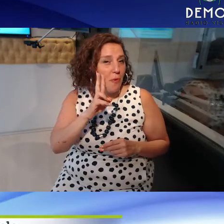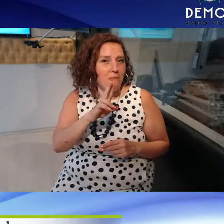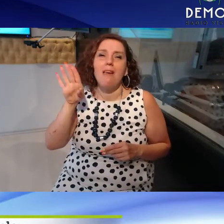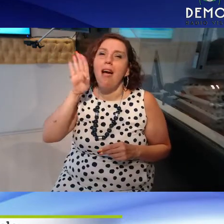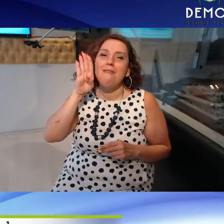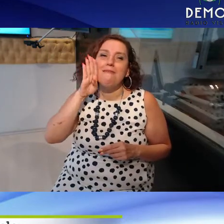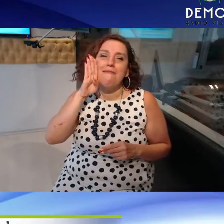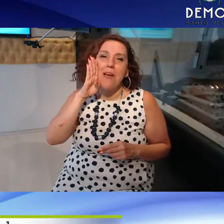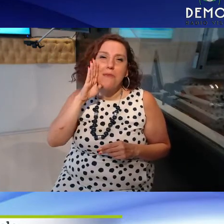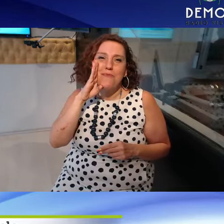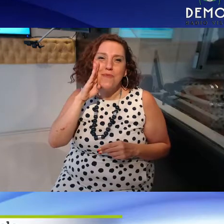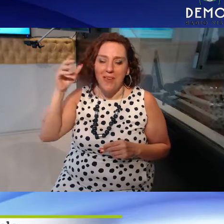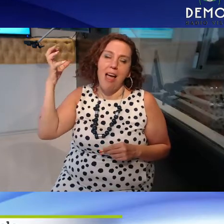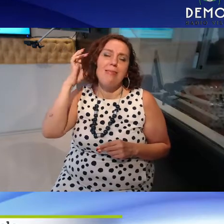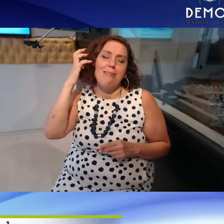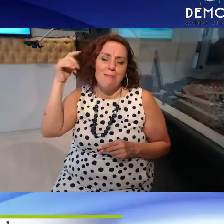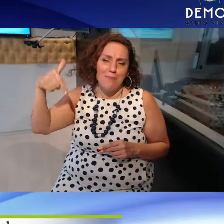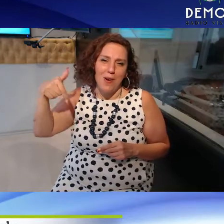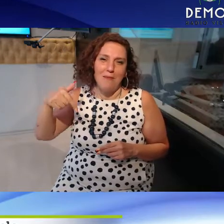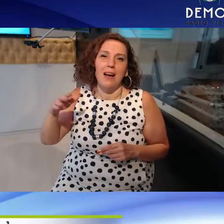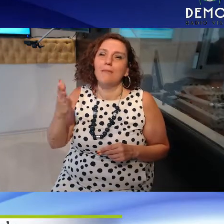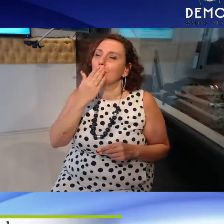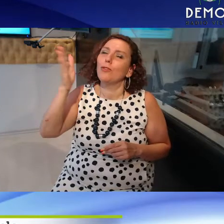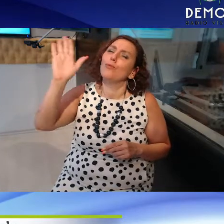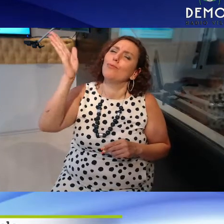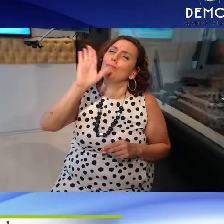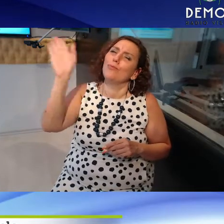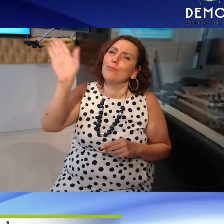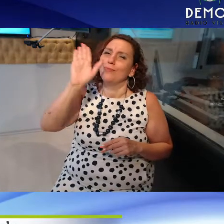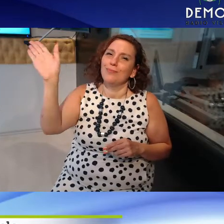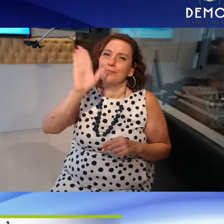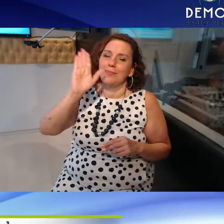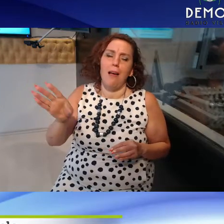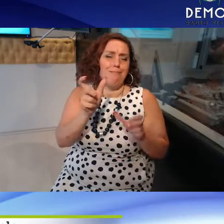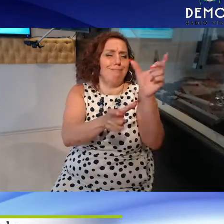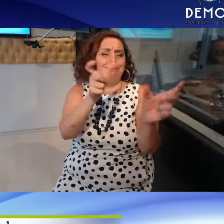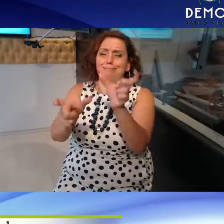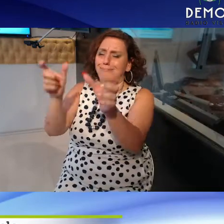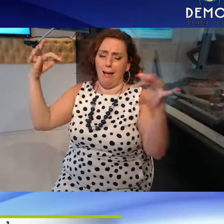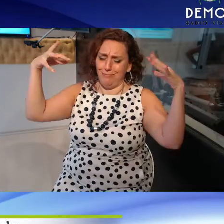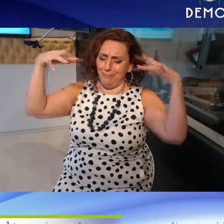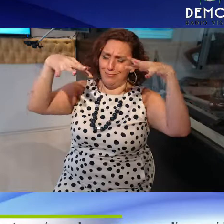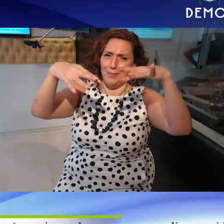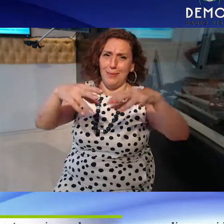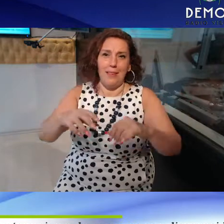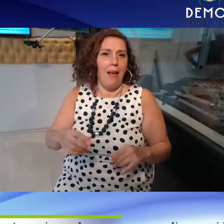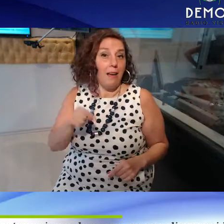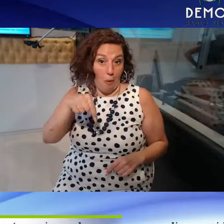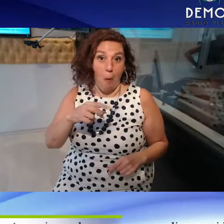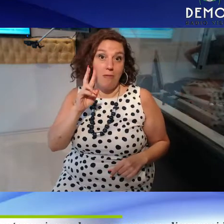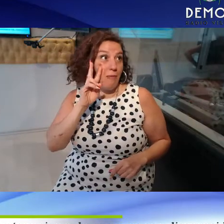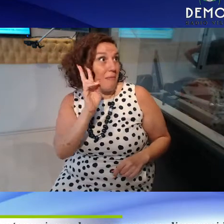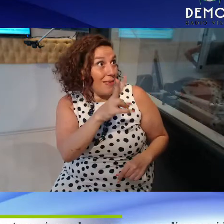un saludo. Eso, grande a Esteban, te queremos. Que nos está mirando. Hoy hay un montón de gente mirando. Acá me están mandando más mensajes. ¿Quién te